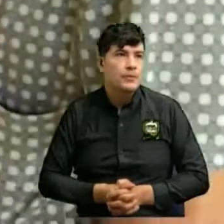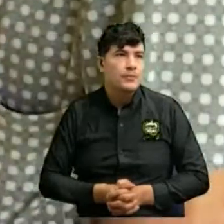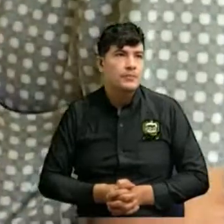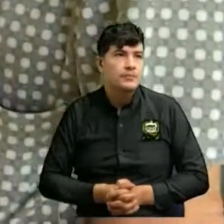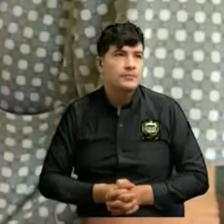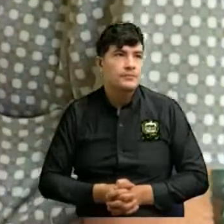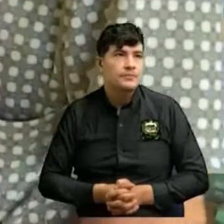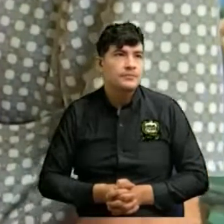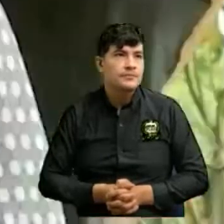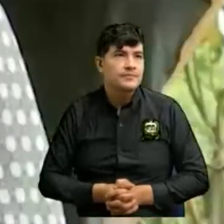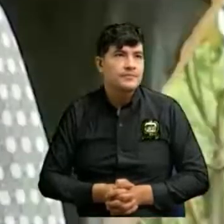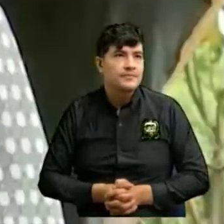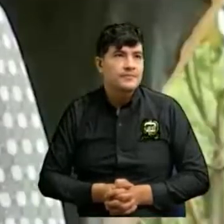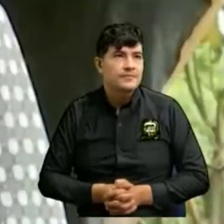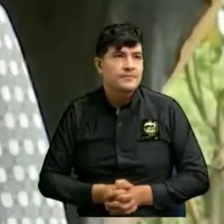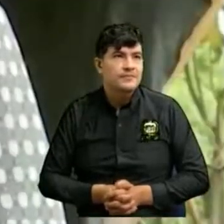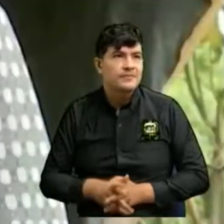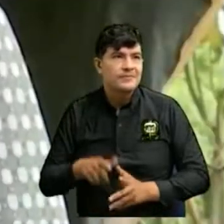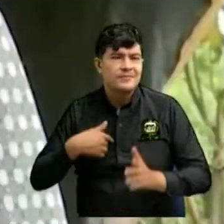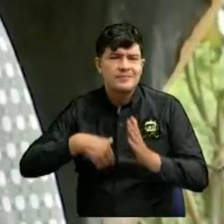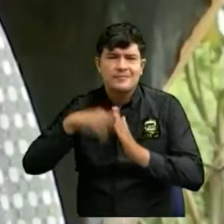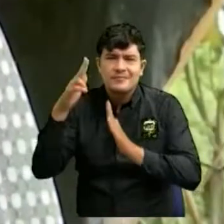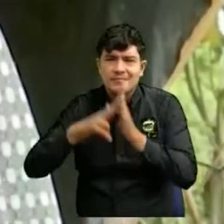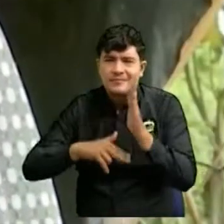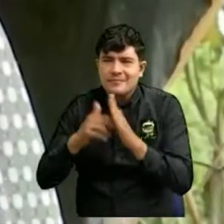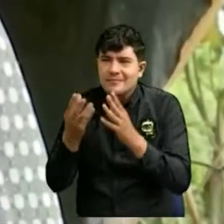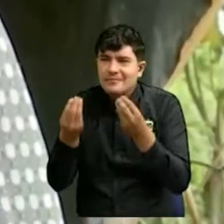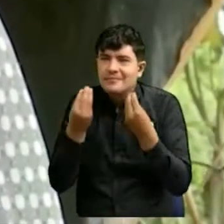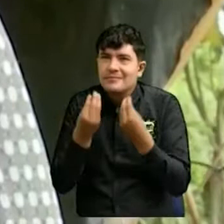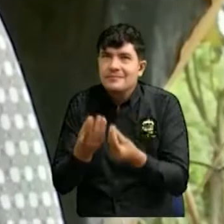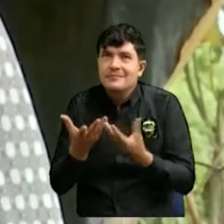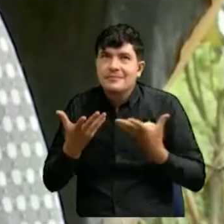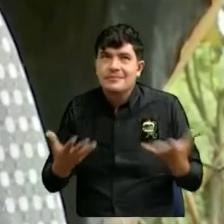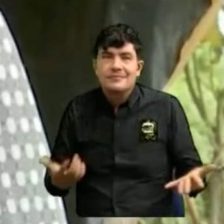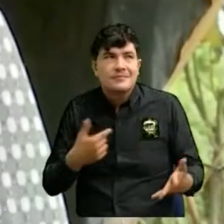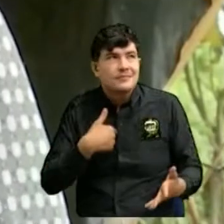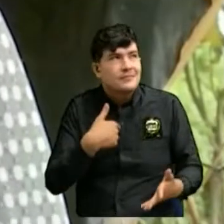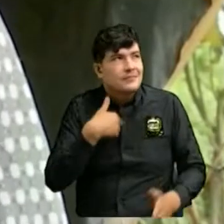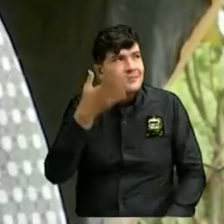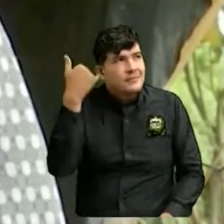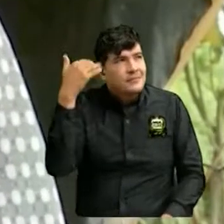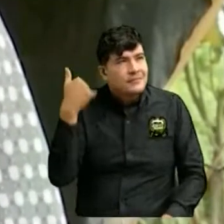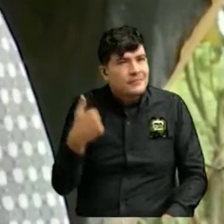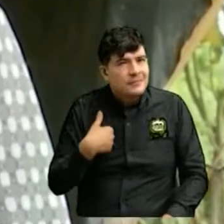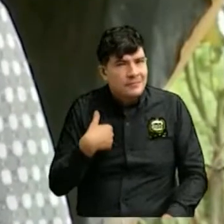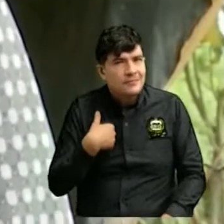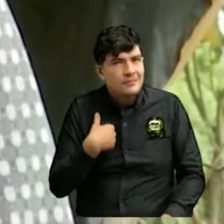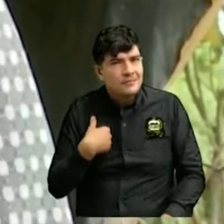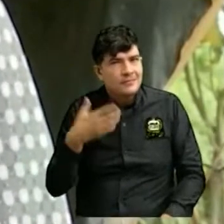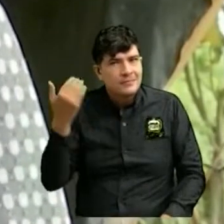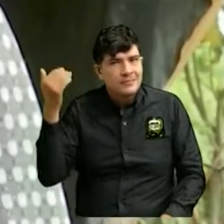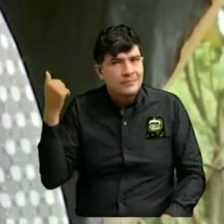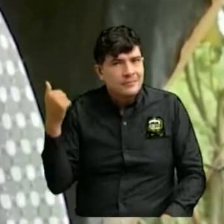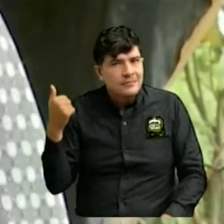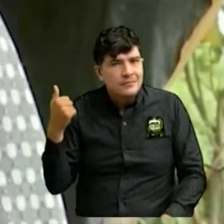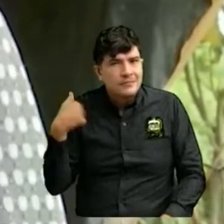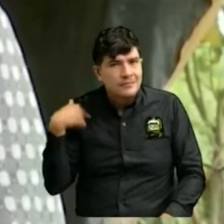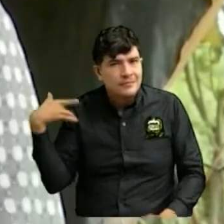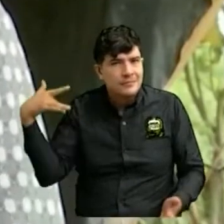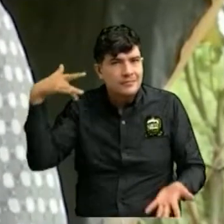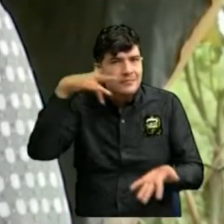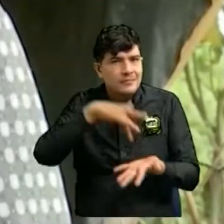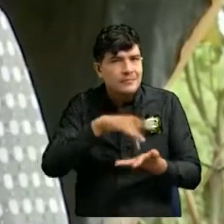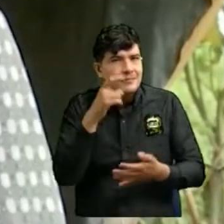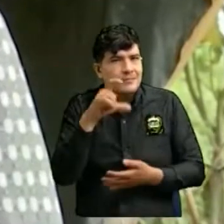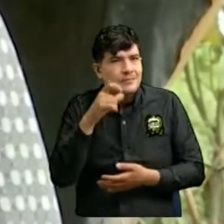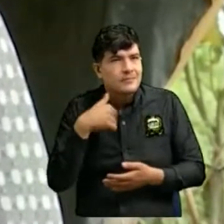tan conocido. Yo he pintado muchísimo, porque yo desde la edad, después de eso ya comencé yo a pintar. Cuando yo me